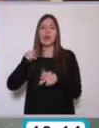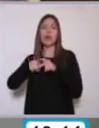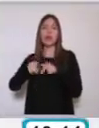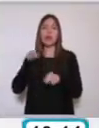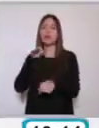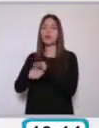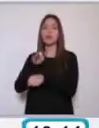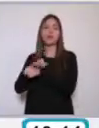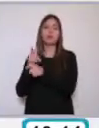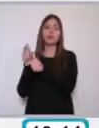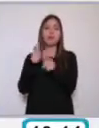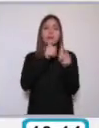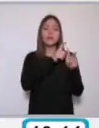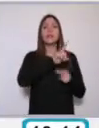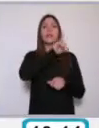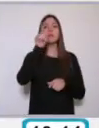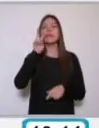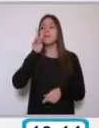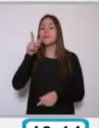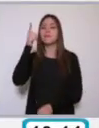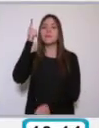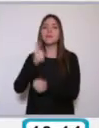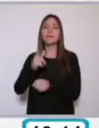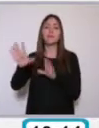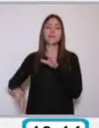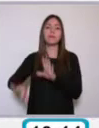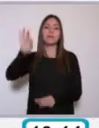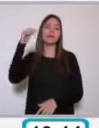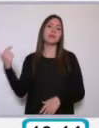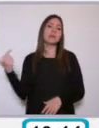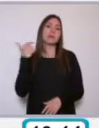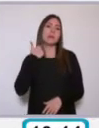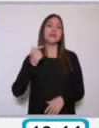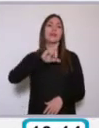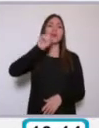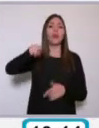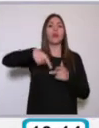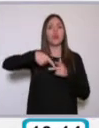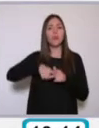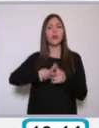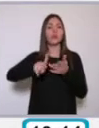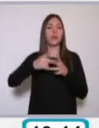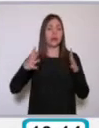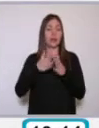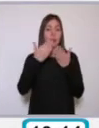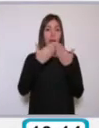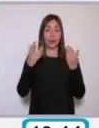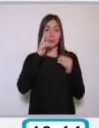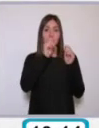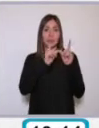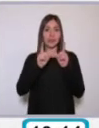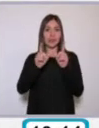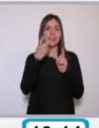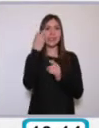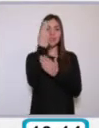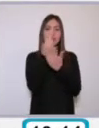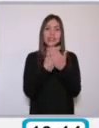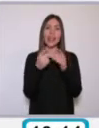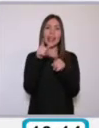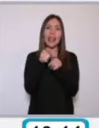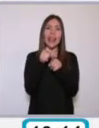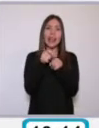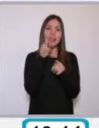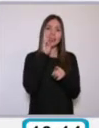lo matan, pero pues se vuelve a levantar este movimiento. Y mira, qué interesante, estamos viendo en pantalla una caricatura que nos representa perfecto